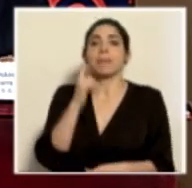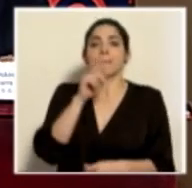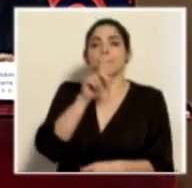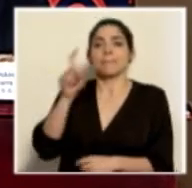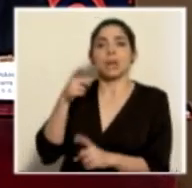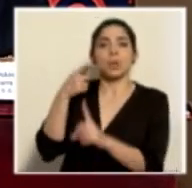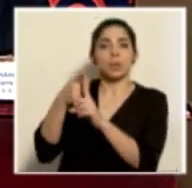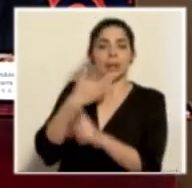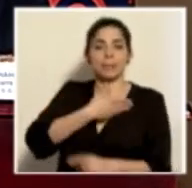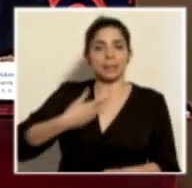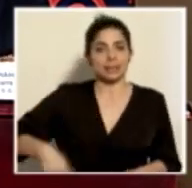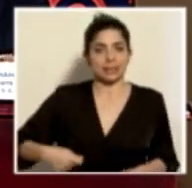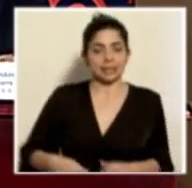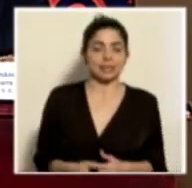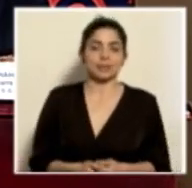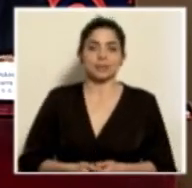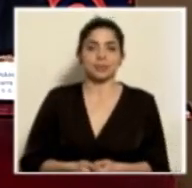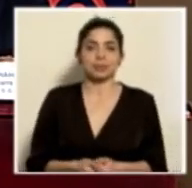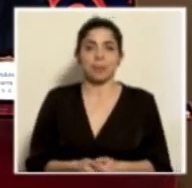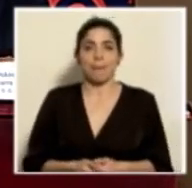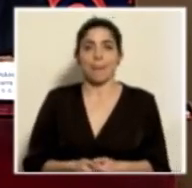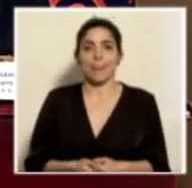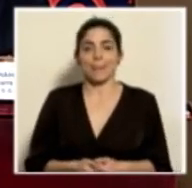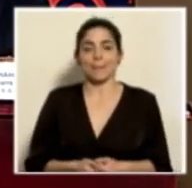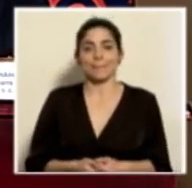hacia el señor presidente.